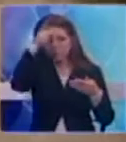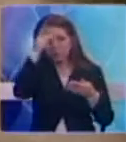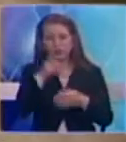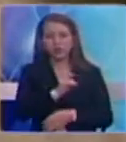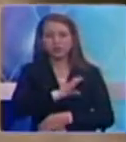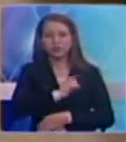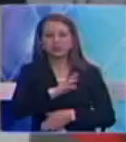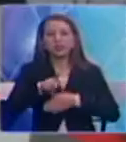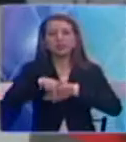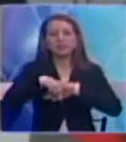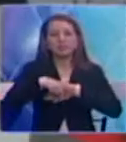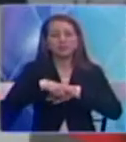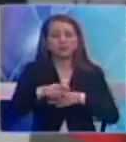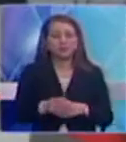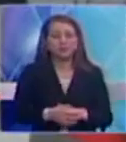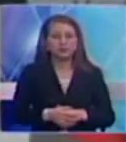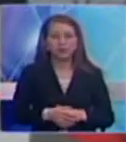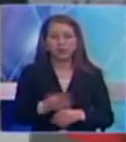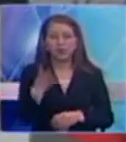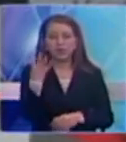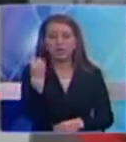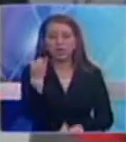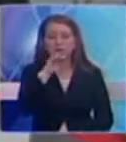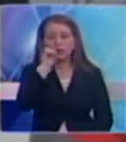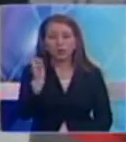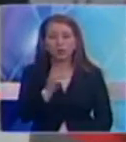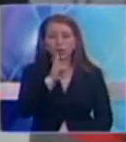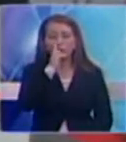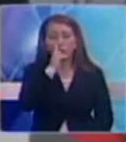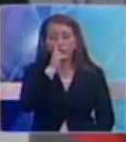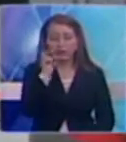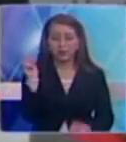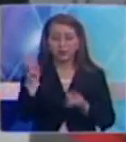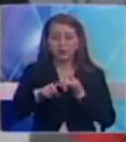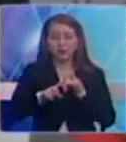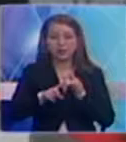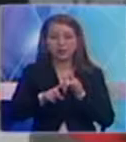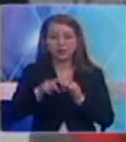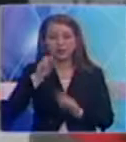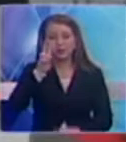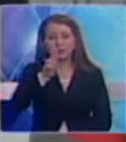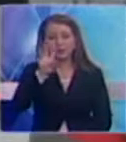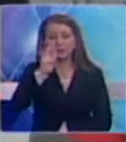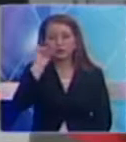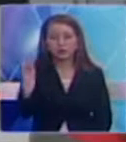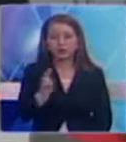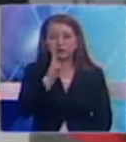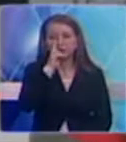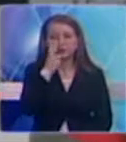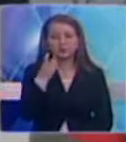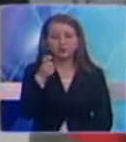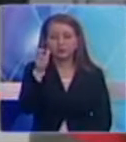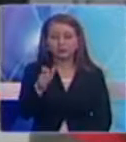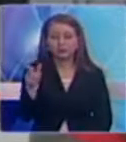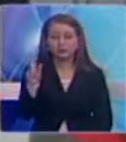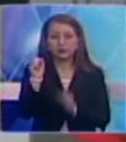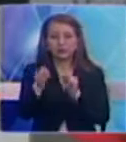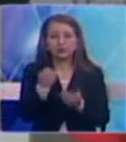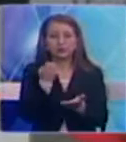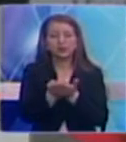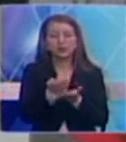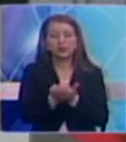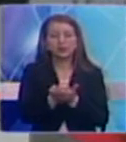y Paraguay. El 14 de junio y hasta el 24 de junio los pasajeros podrán